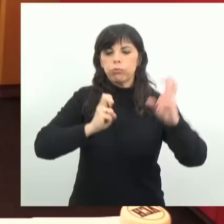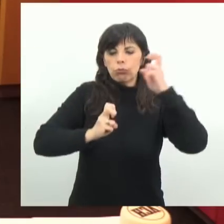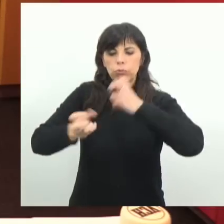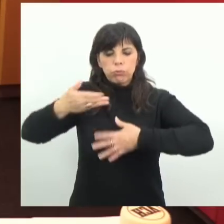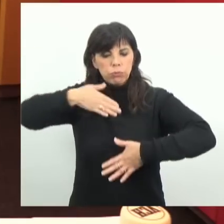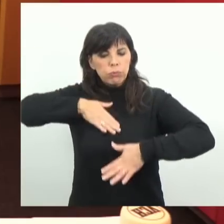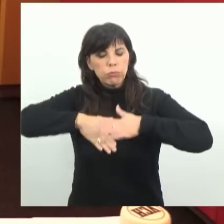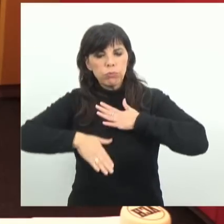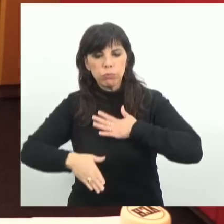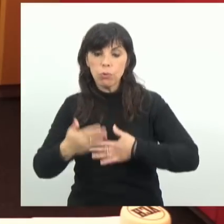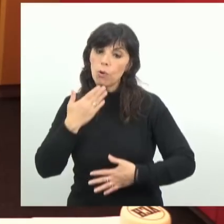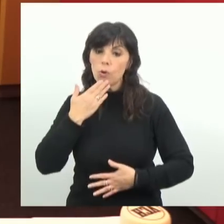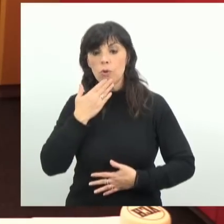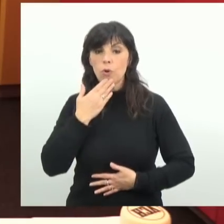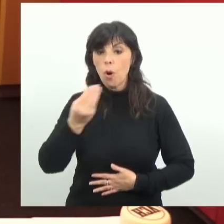Cuando uno empieza a leer la Biblia